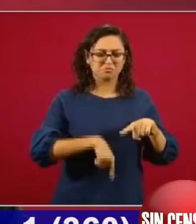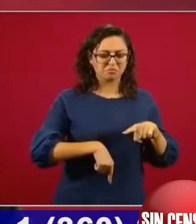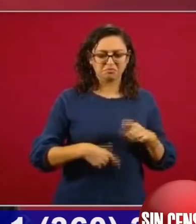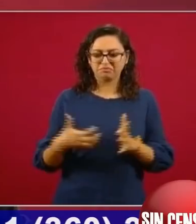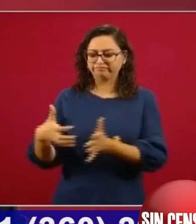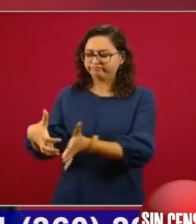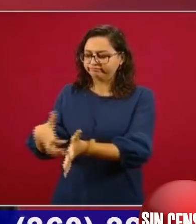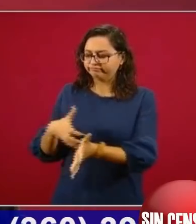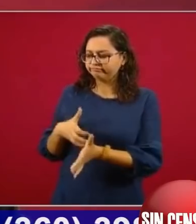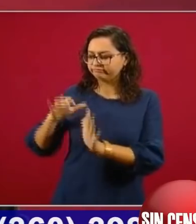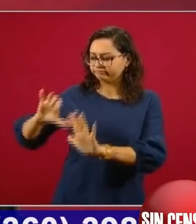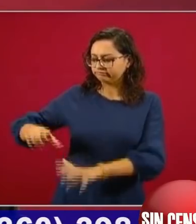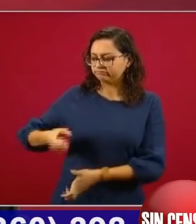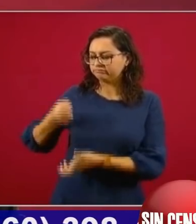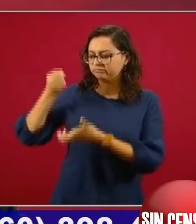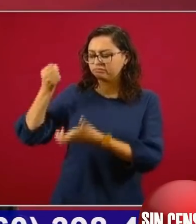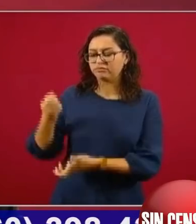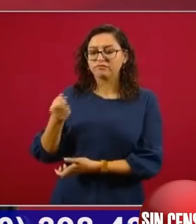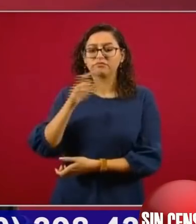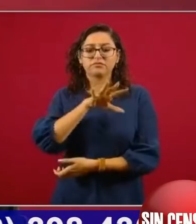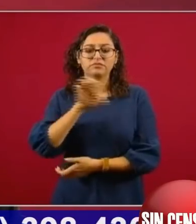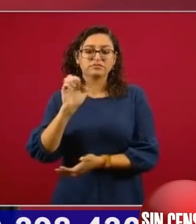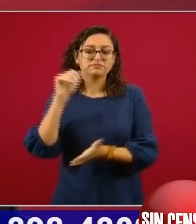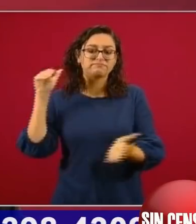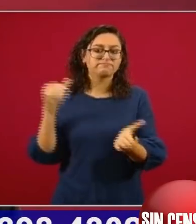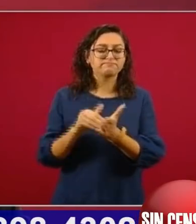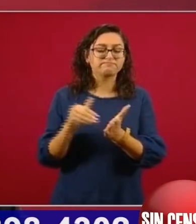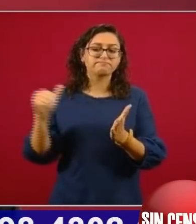más de 500,000 millones de pesos.